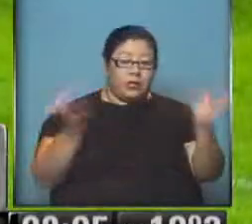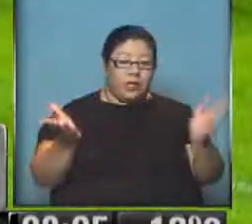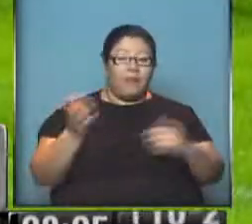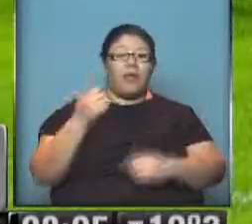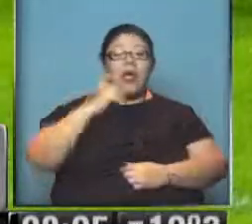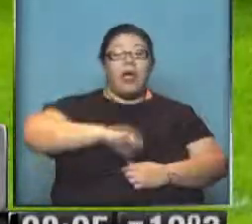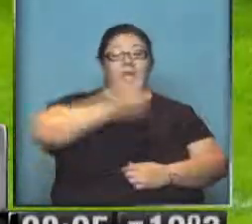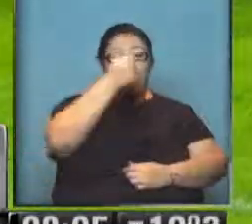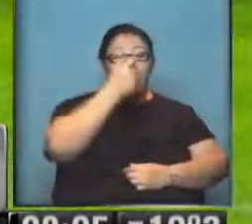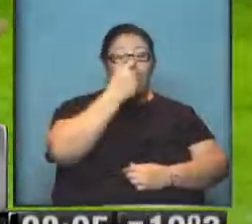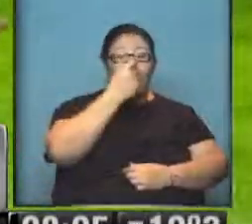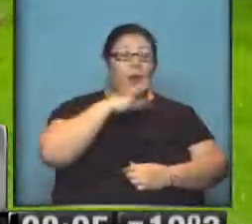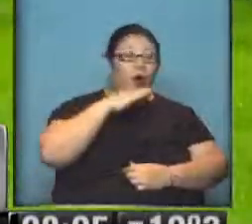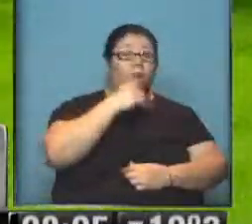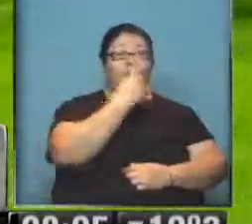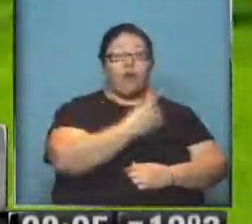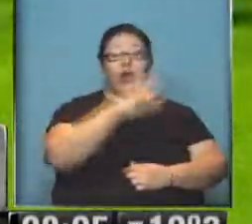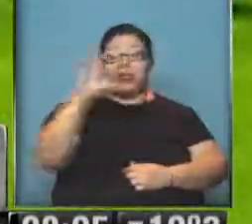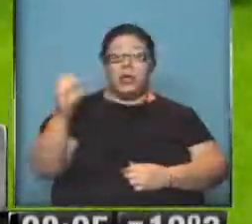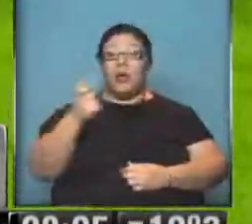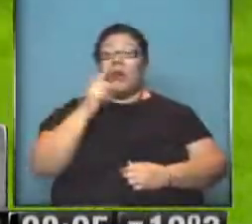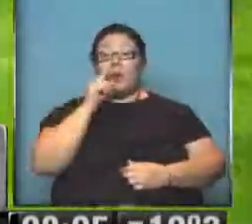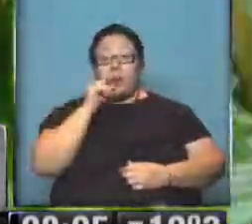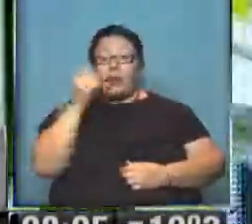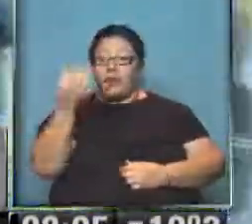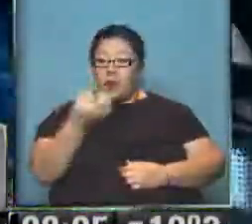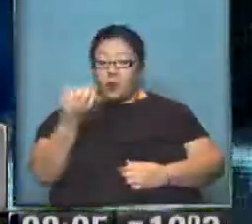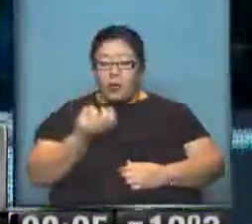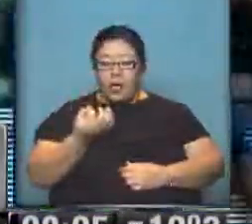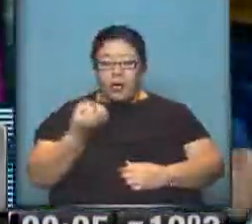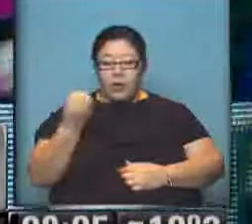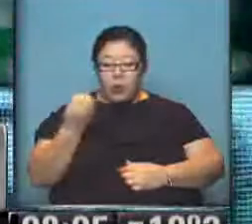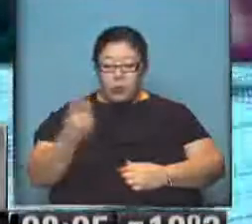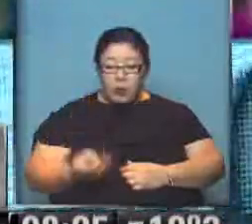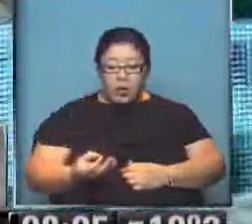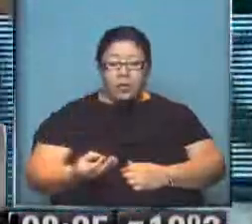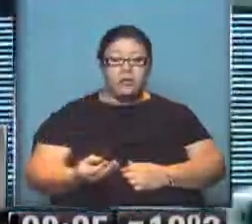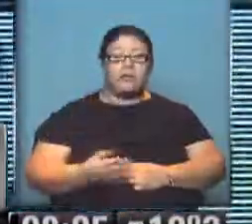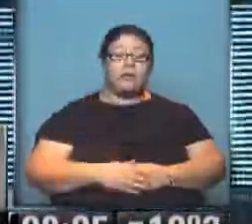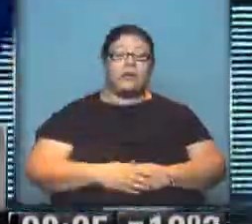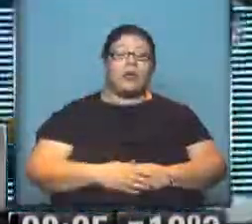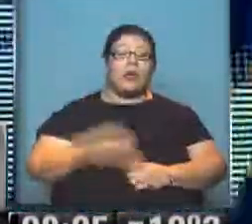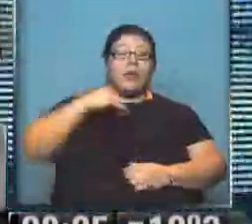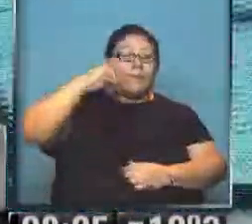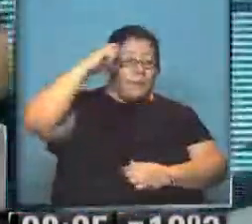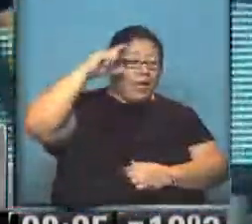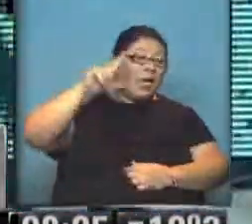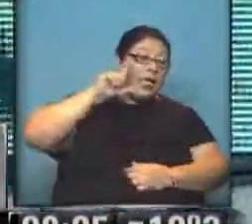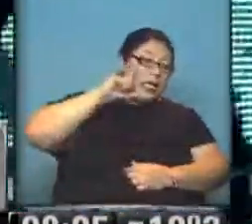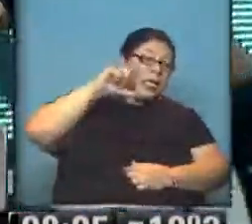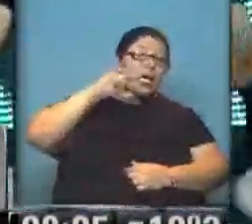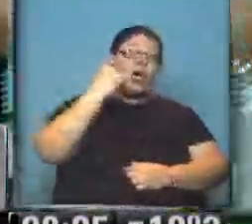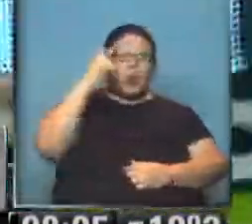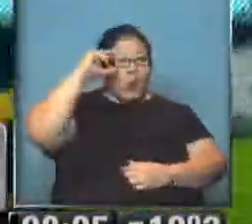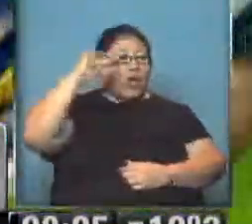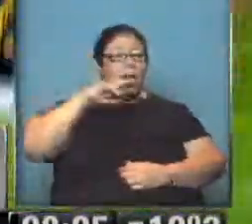esta estuvo muy bien el árbitro Beligoy. Ambos se agarraban, el delantero Cuevas y Meli. En estas ocasiones se tiene que dar un pique.